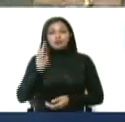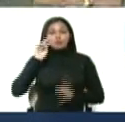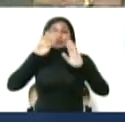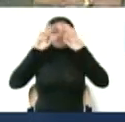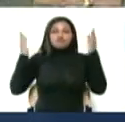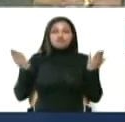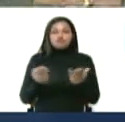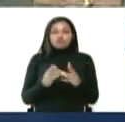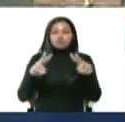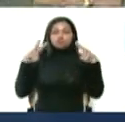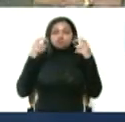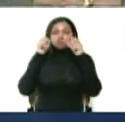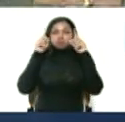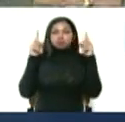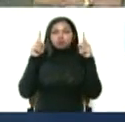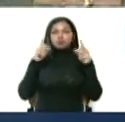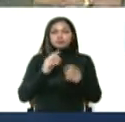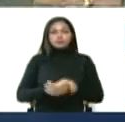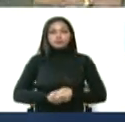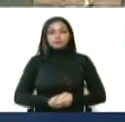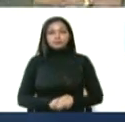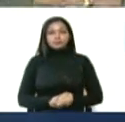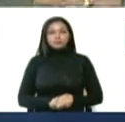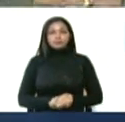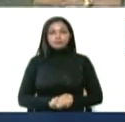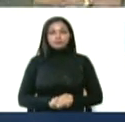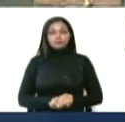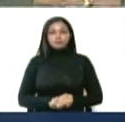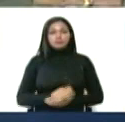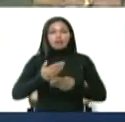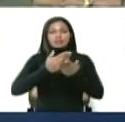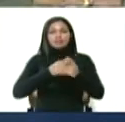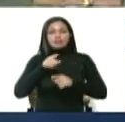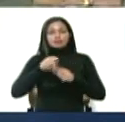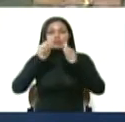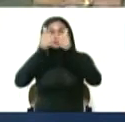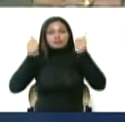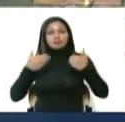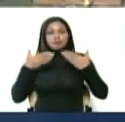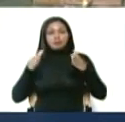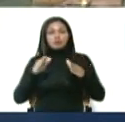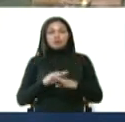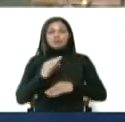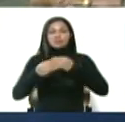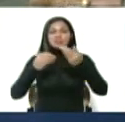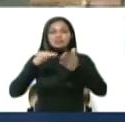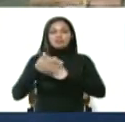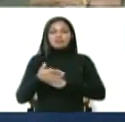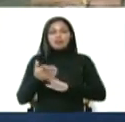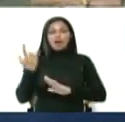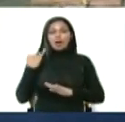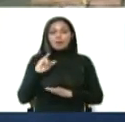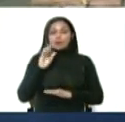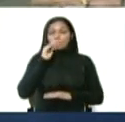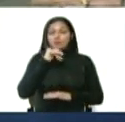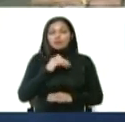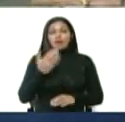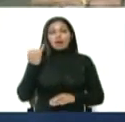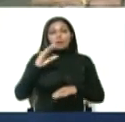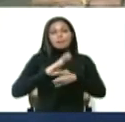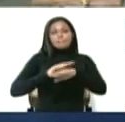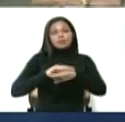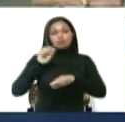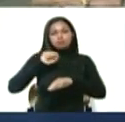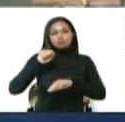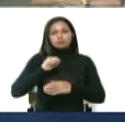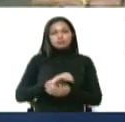mundial. Fue un fenómeno mundial. Antes de eso, el sistema público como tal no existía. Existían los médicos.